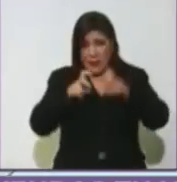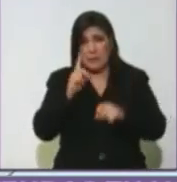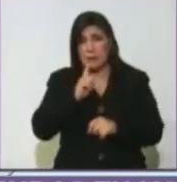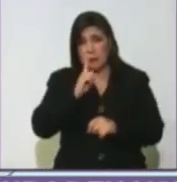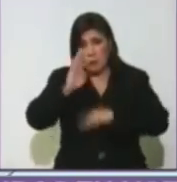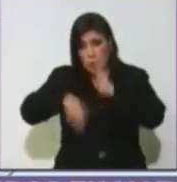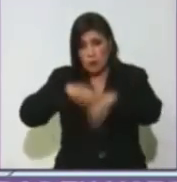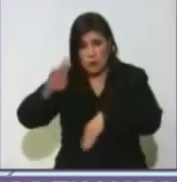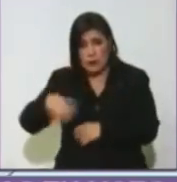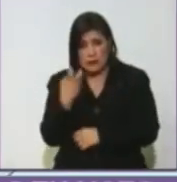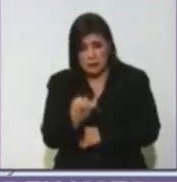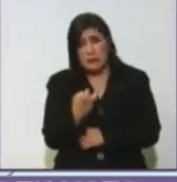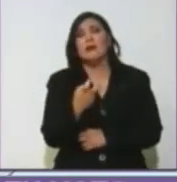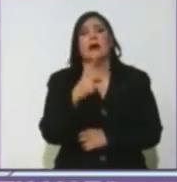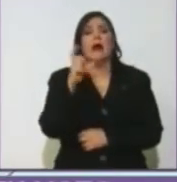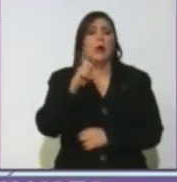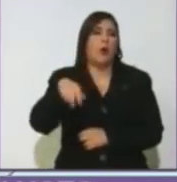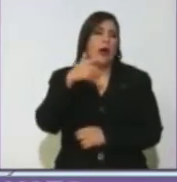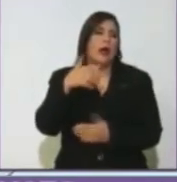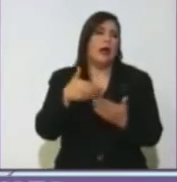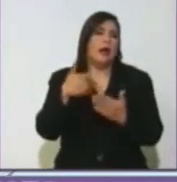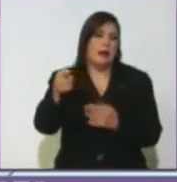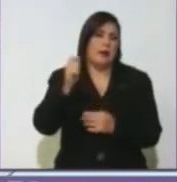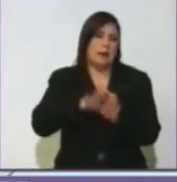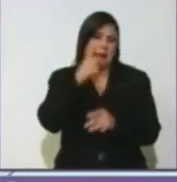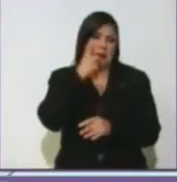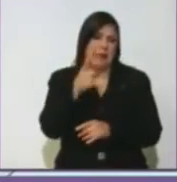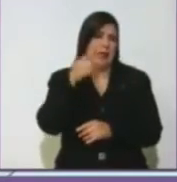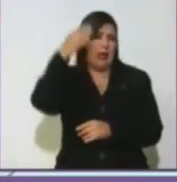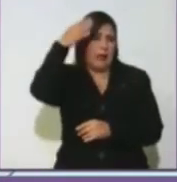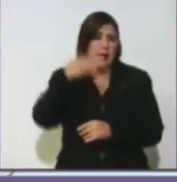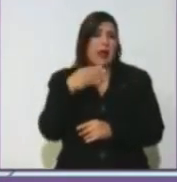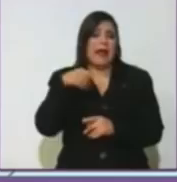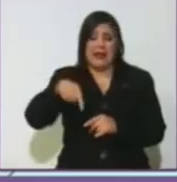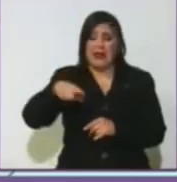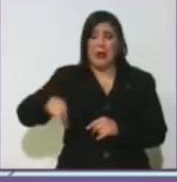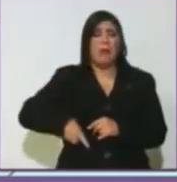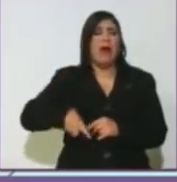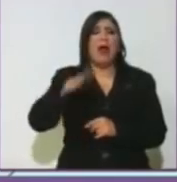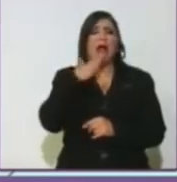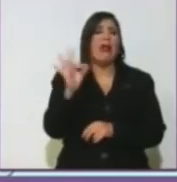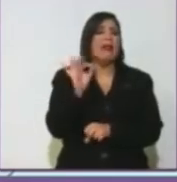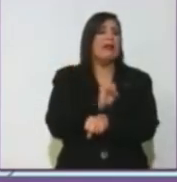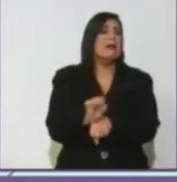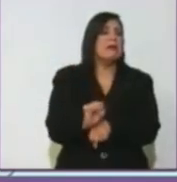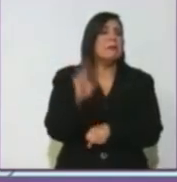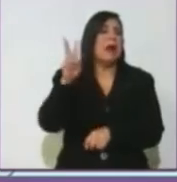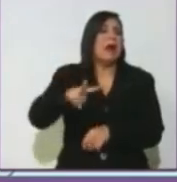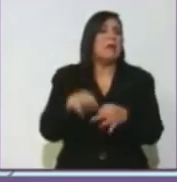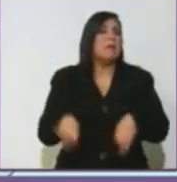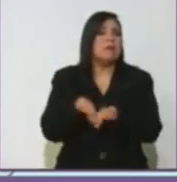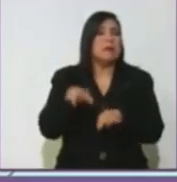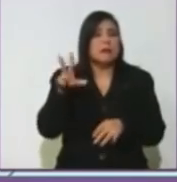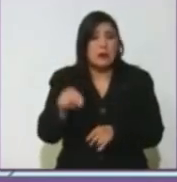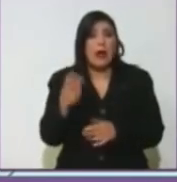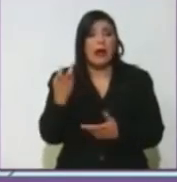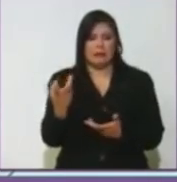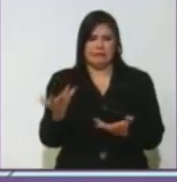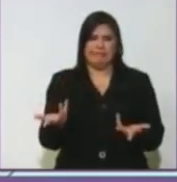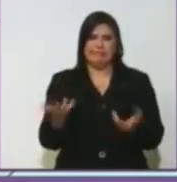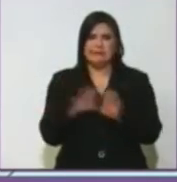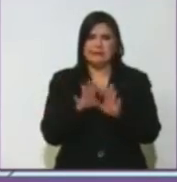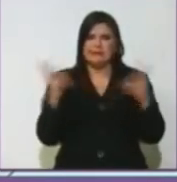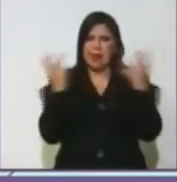abordando por la candidata alejandra el gobierno lo ha minimizado es increíble que con las que